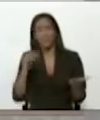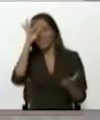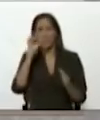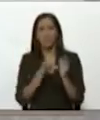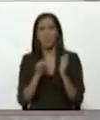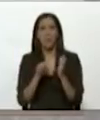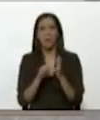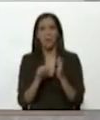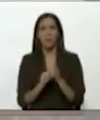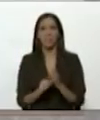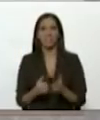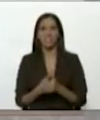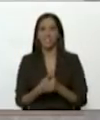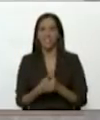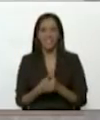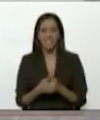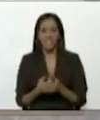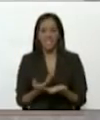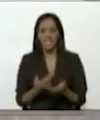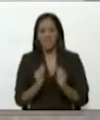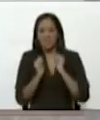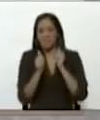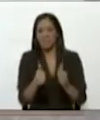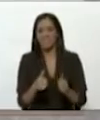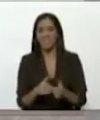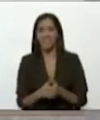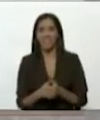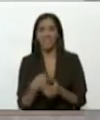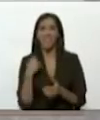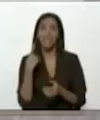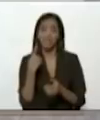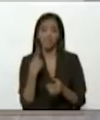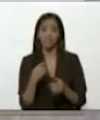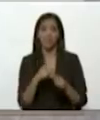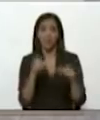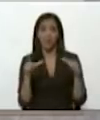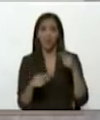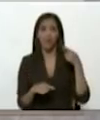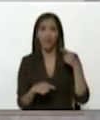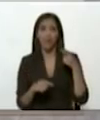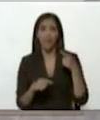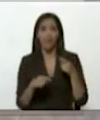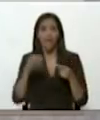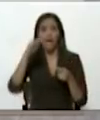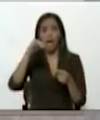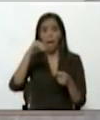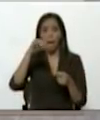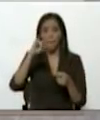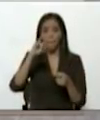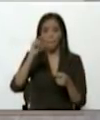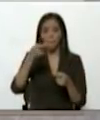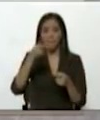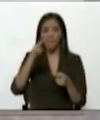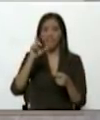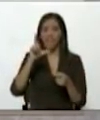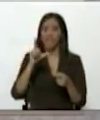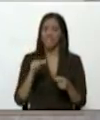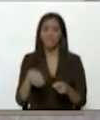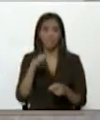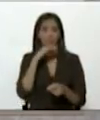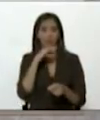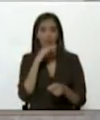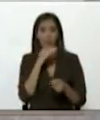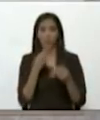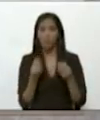No sé por dónde agarrarte el pescado frito. En primer lugar, ¿no? A Miguel Salazar le molesta muchísimo